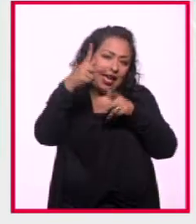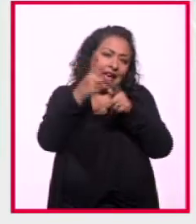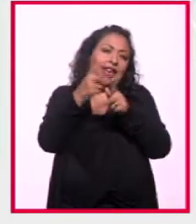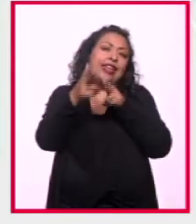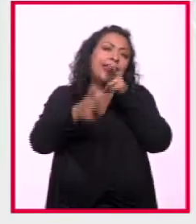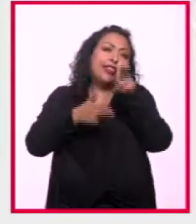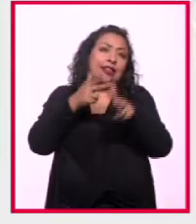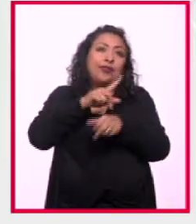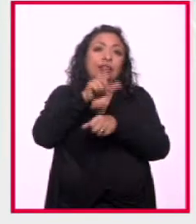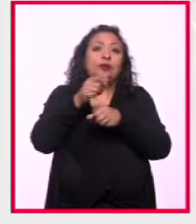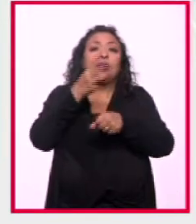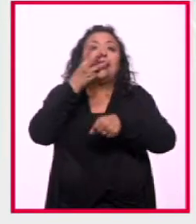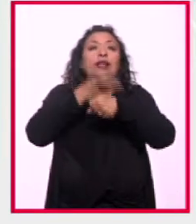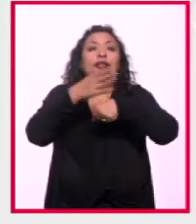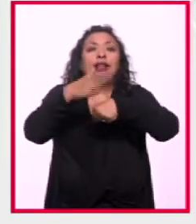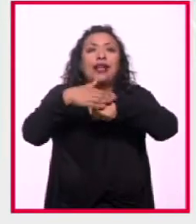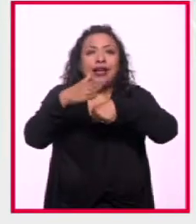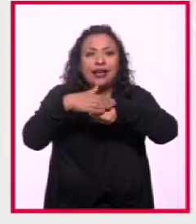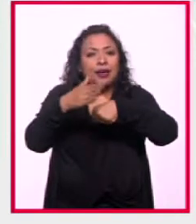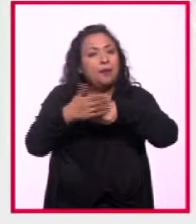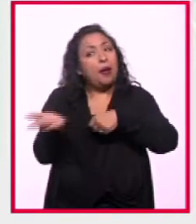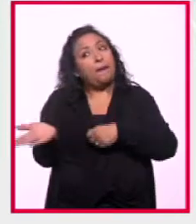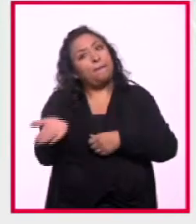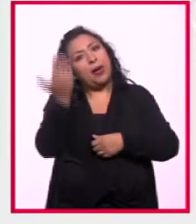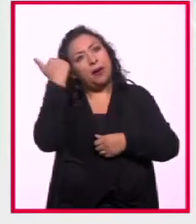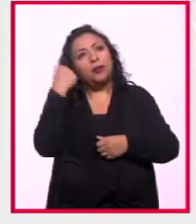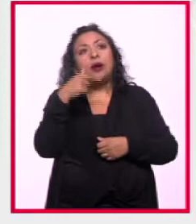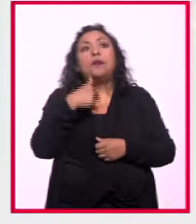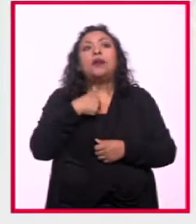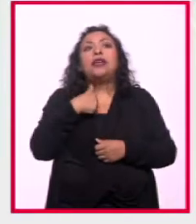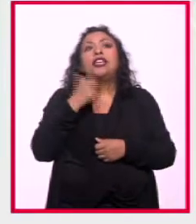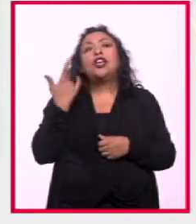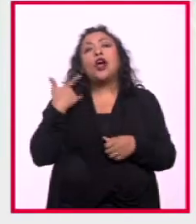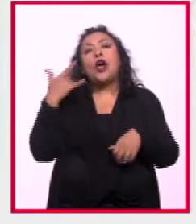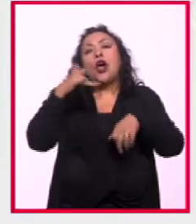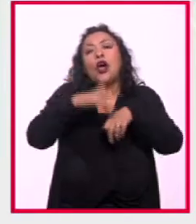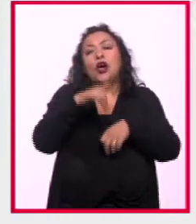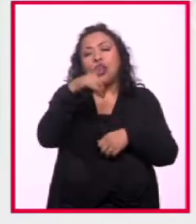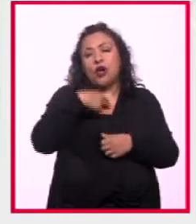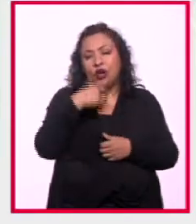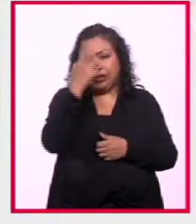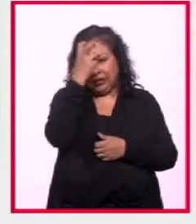después de esa tercera llamada gracias a mí me tocó la chapultepec no